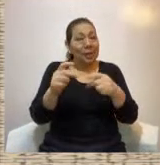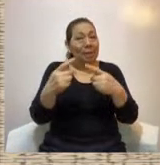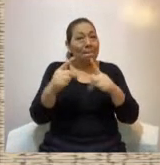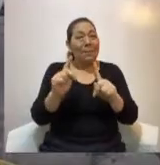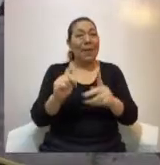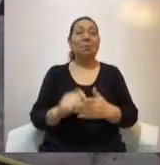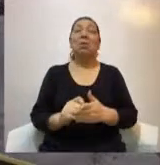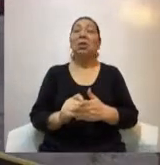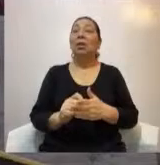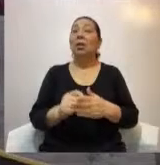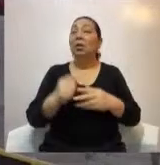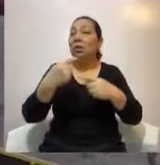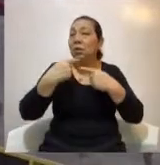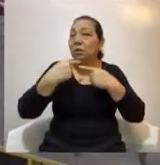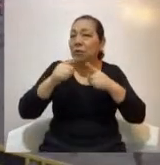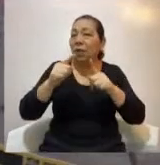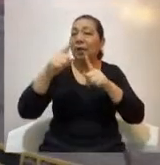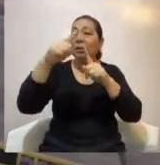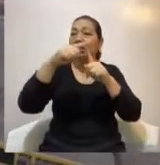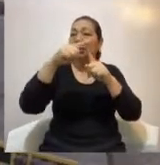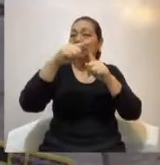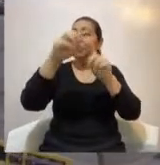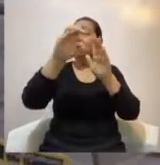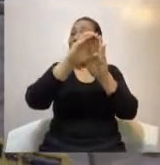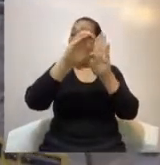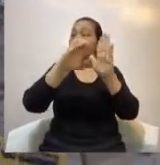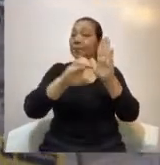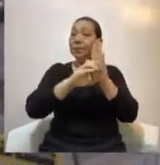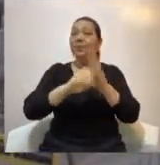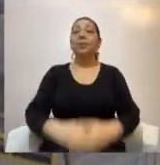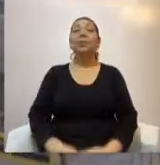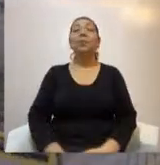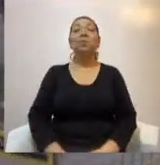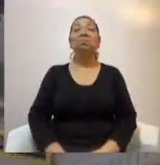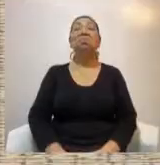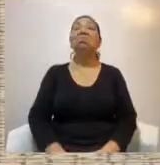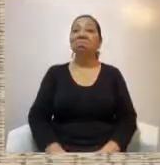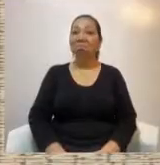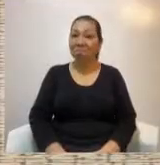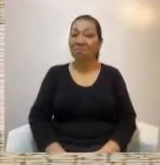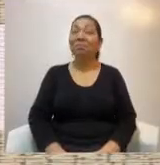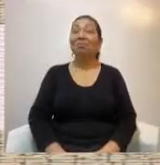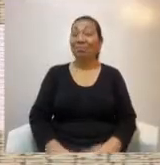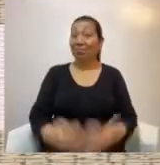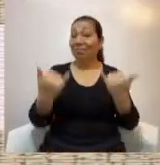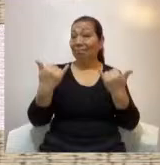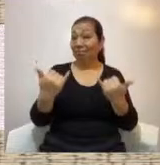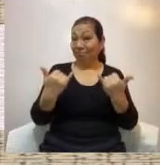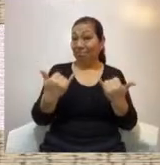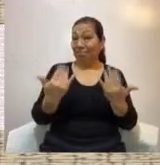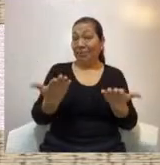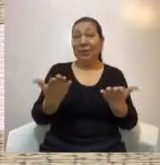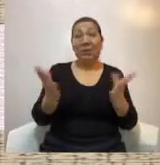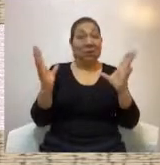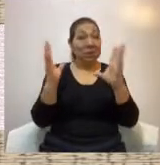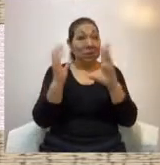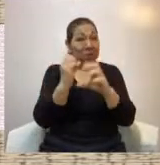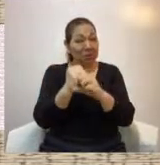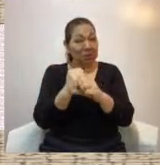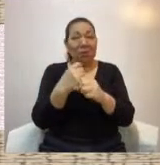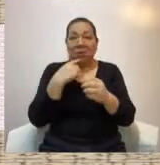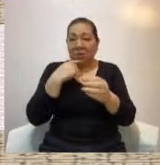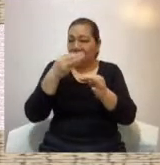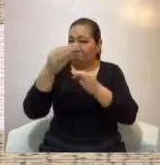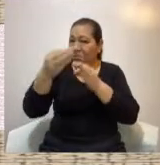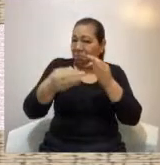que permiten que se pronuncie el Tribunal Constitucional. Bien, los hechos del caso se pueden sintetizar de